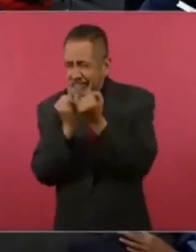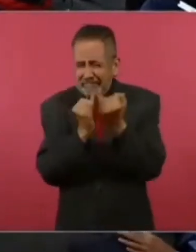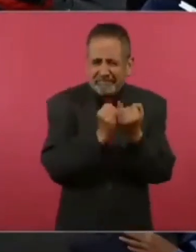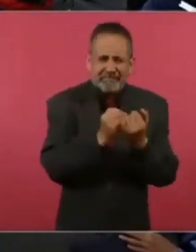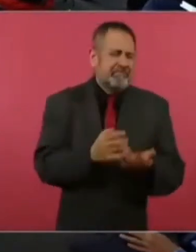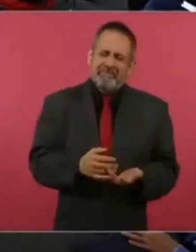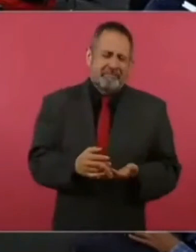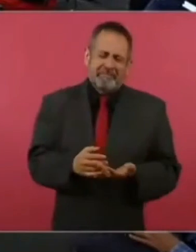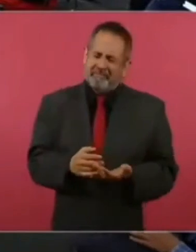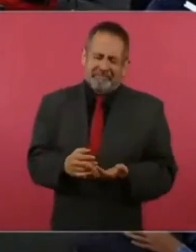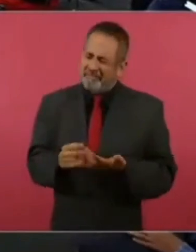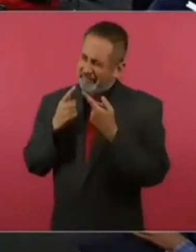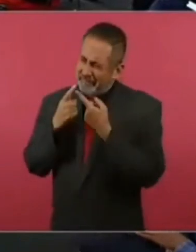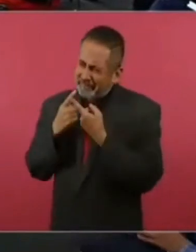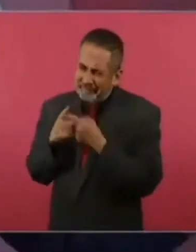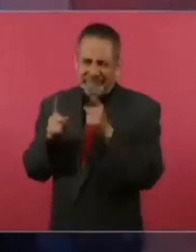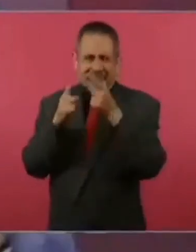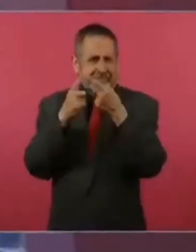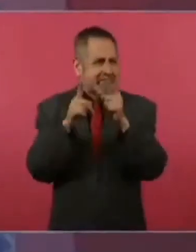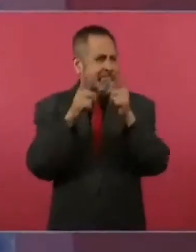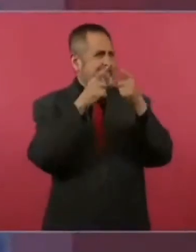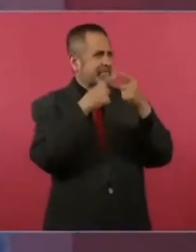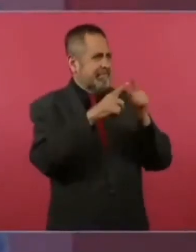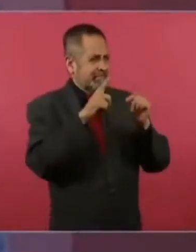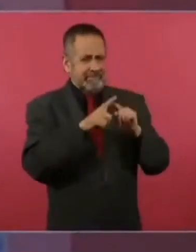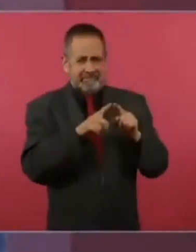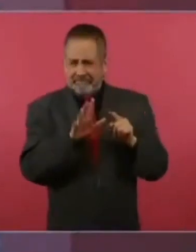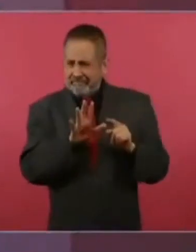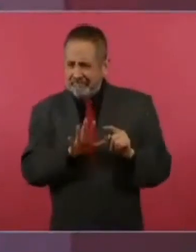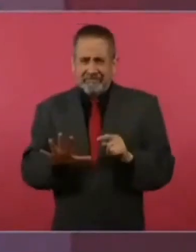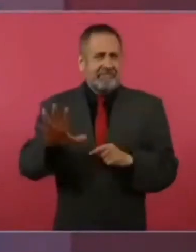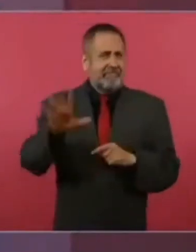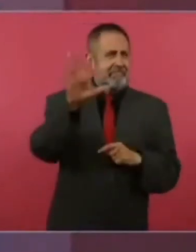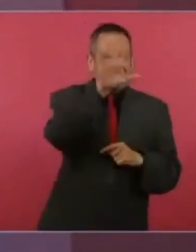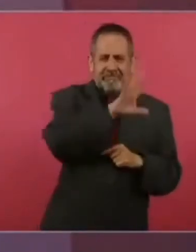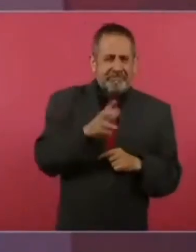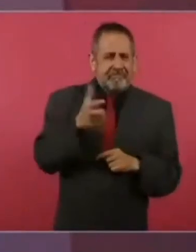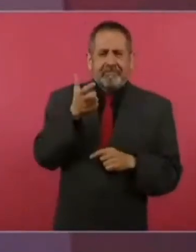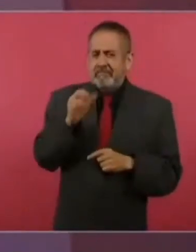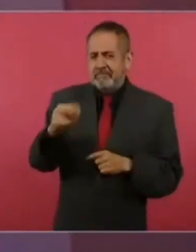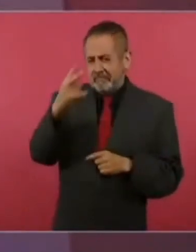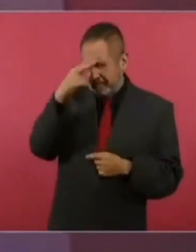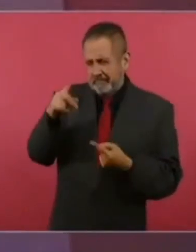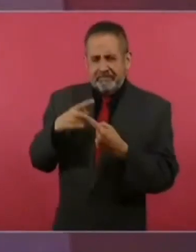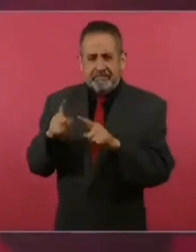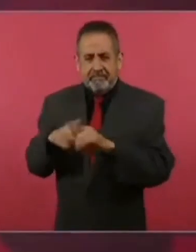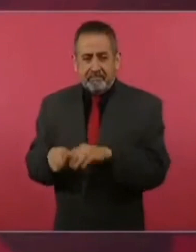Son muchos Méxicos. ¿Qué van a saber estos?